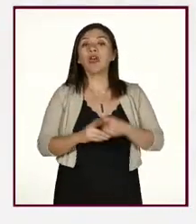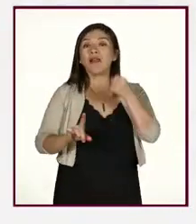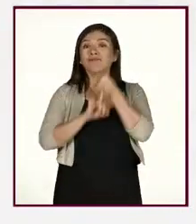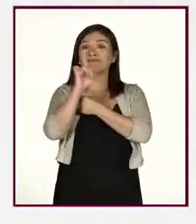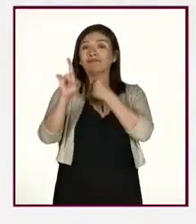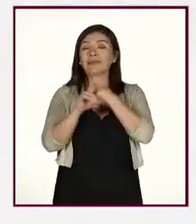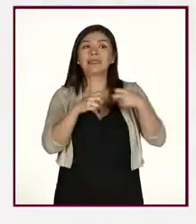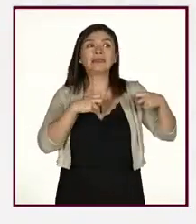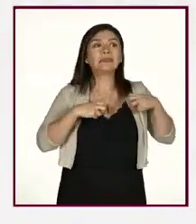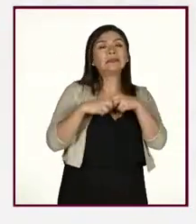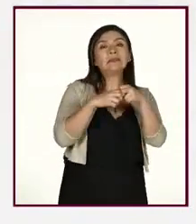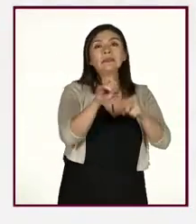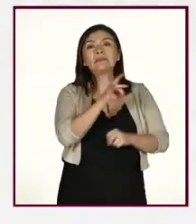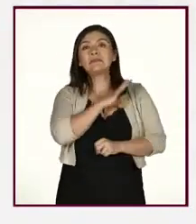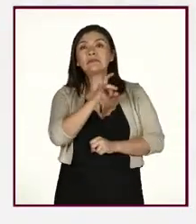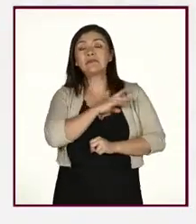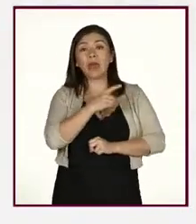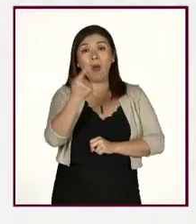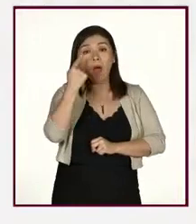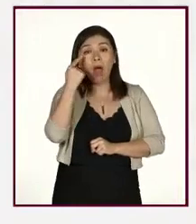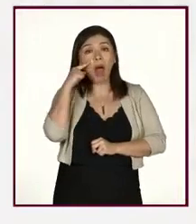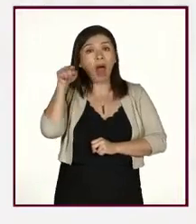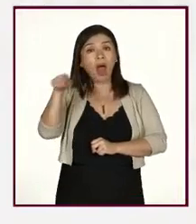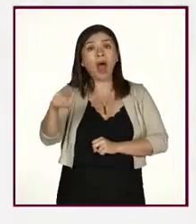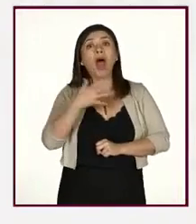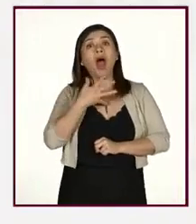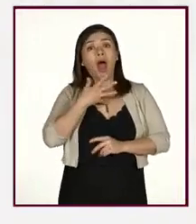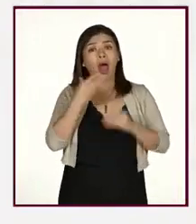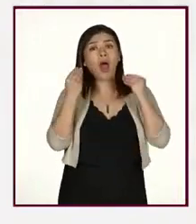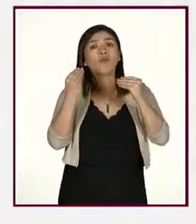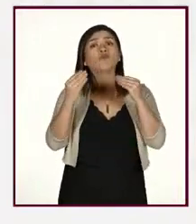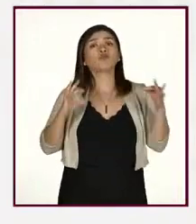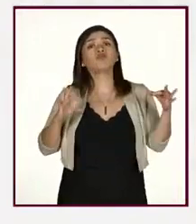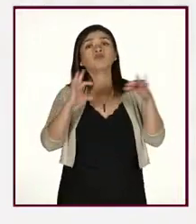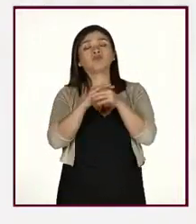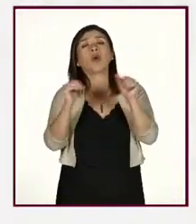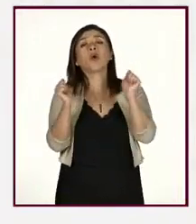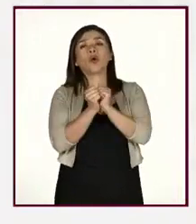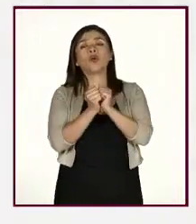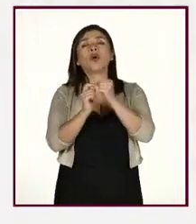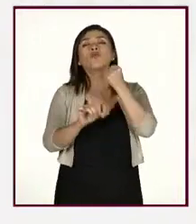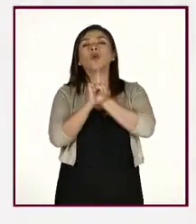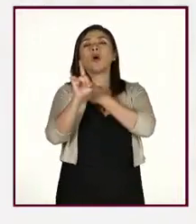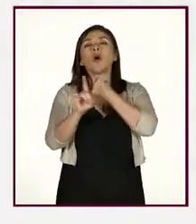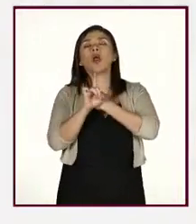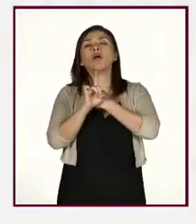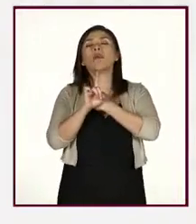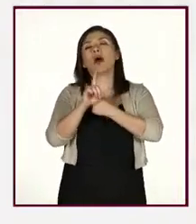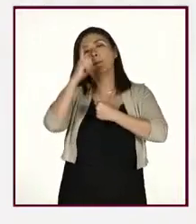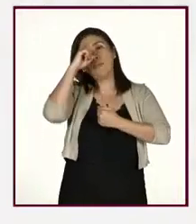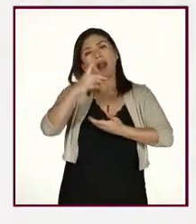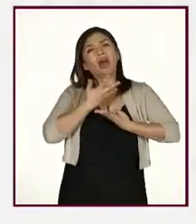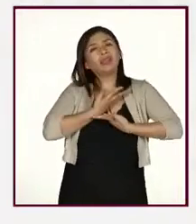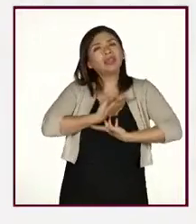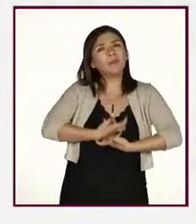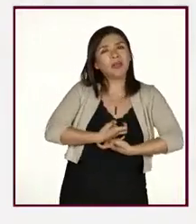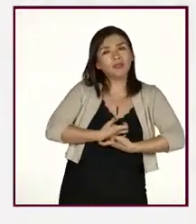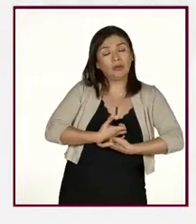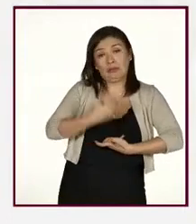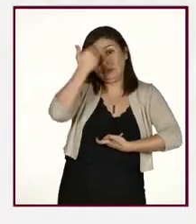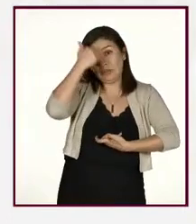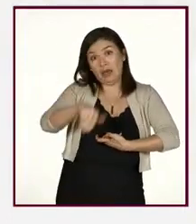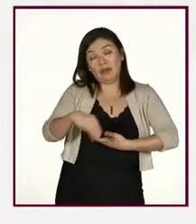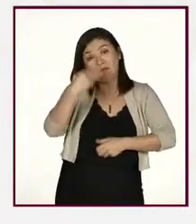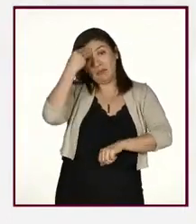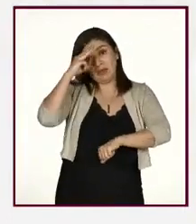de ansiedad generalizada tiene una alta comorbilidad también con el trastorno depresivo. Entonces, tenerlo como muy en cuenta,